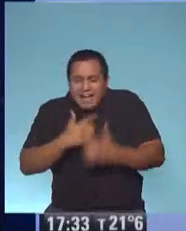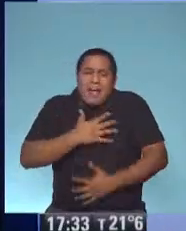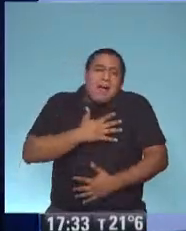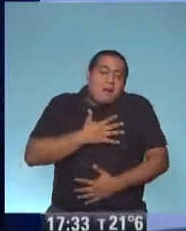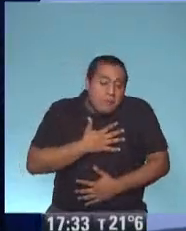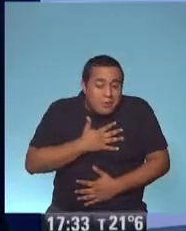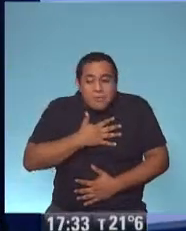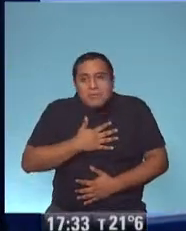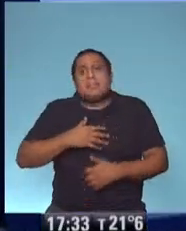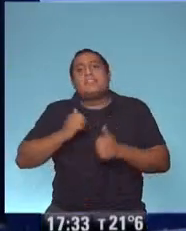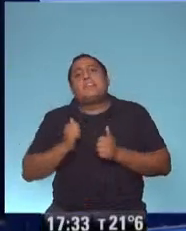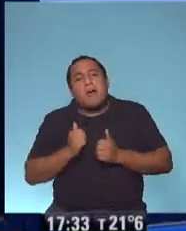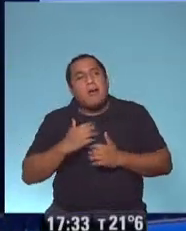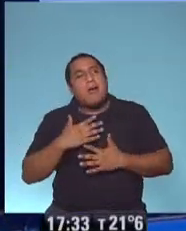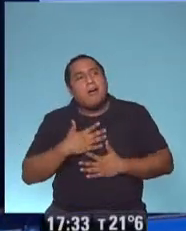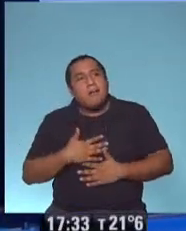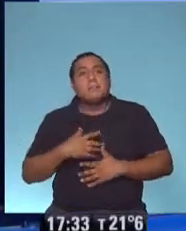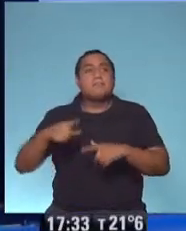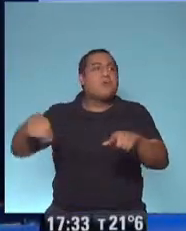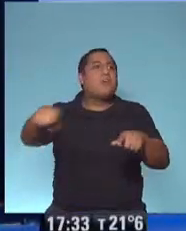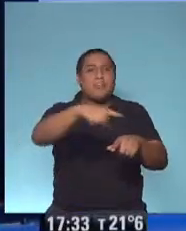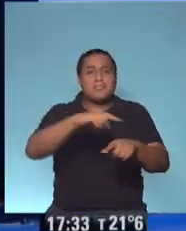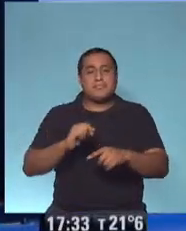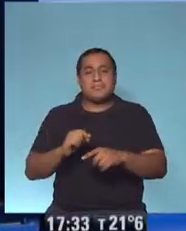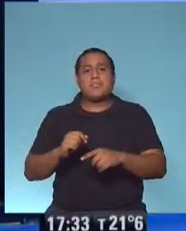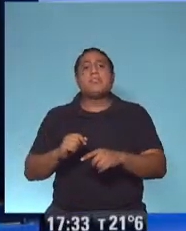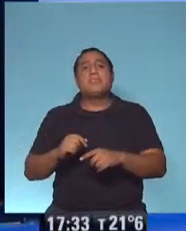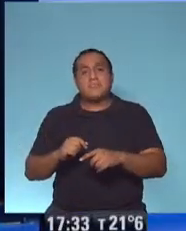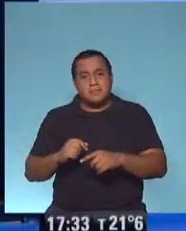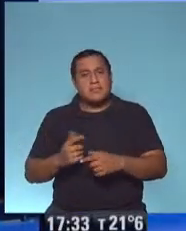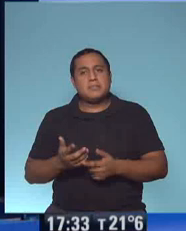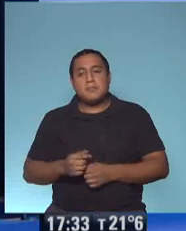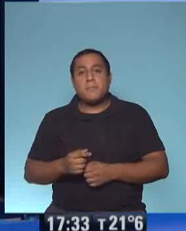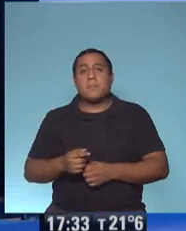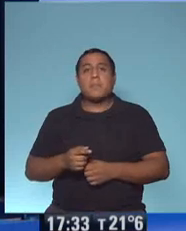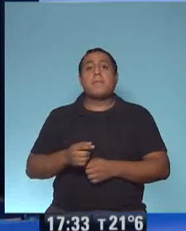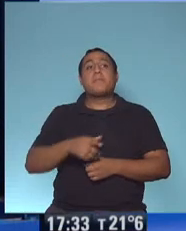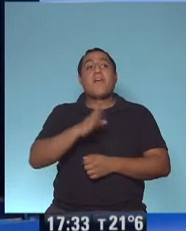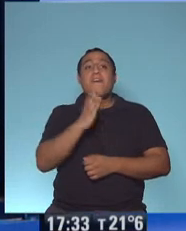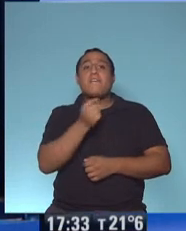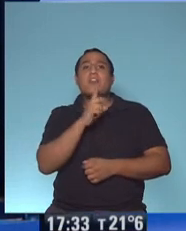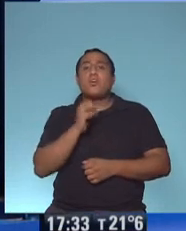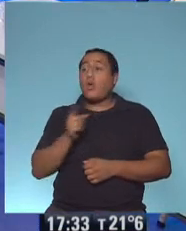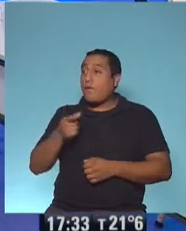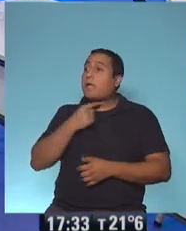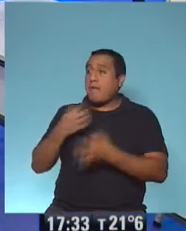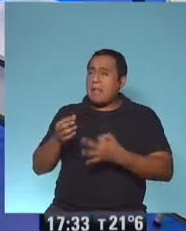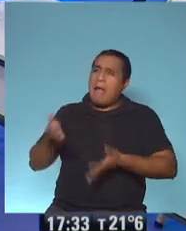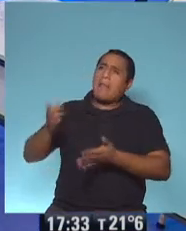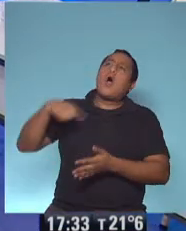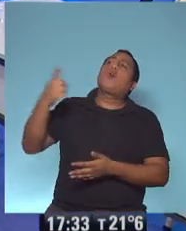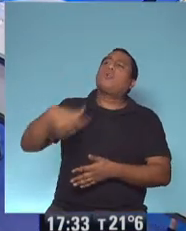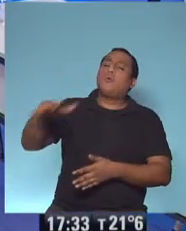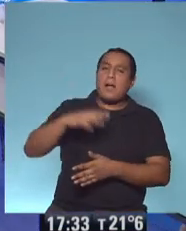tan divertidos. Buen negocio en otra parte, gritó Bartolo, secándose